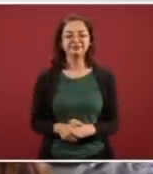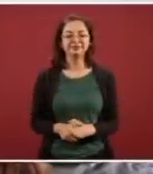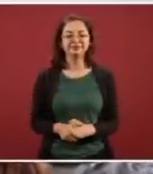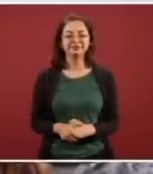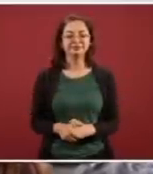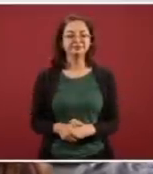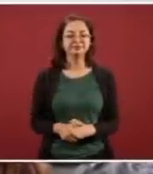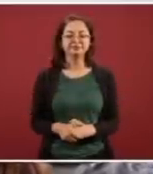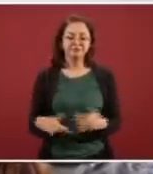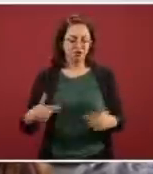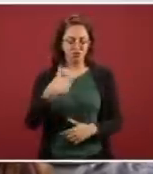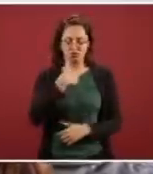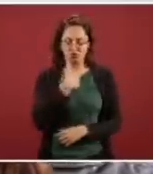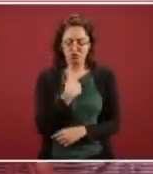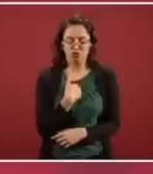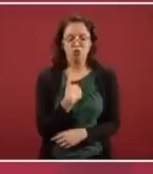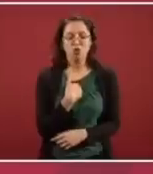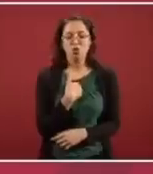Yo,